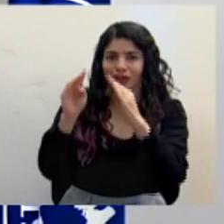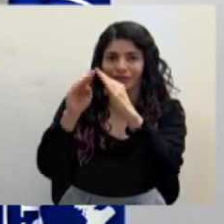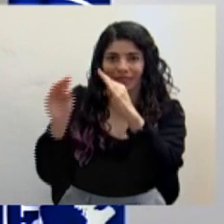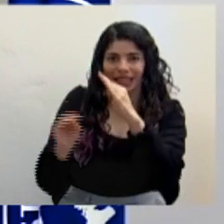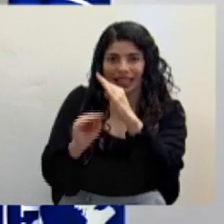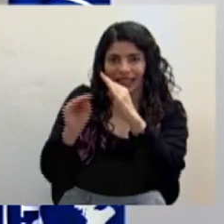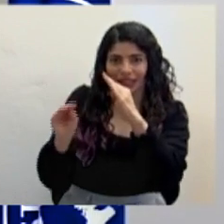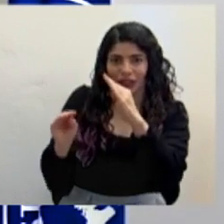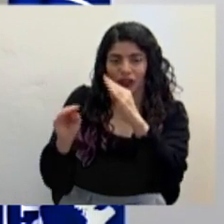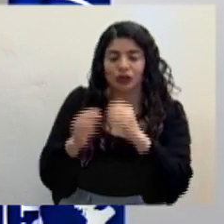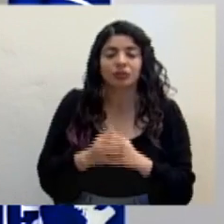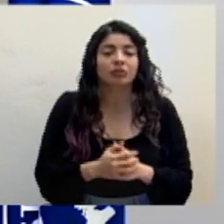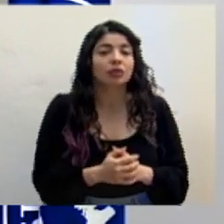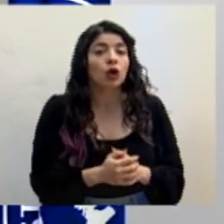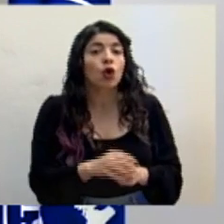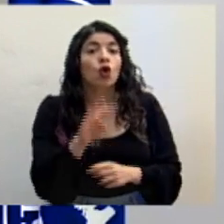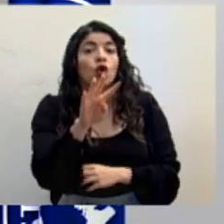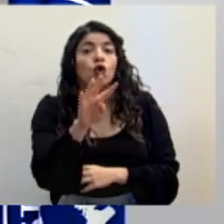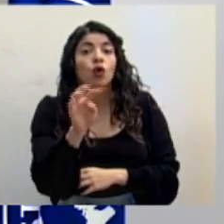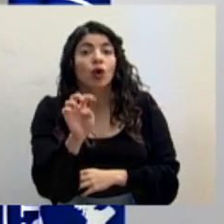nexo epidemiológico y